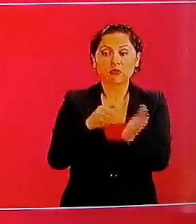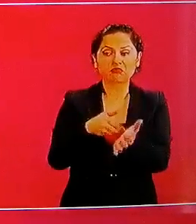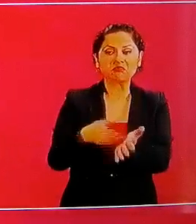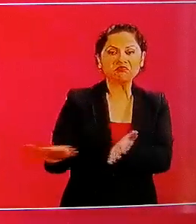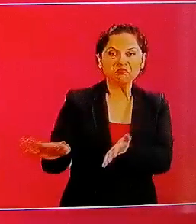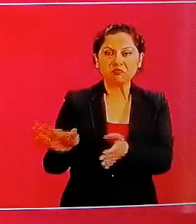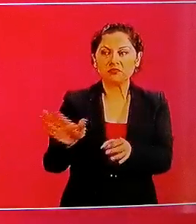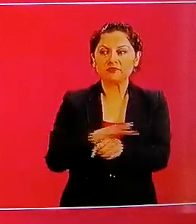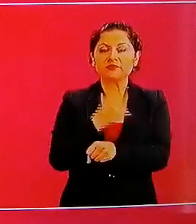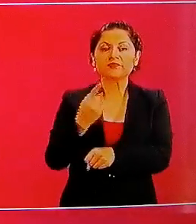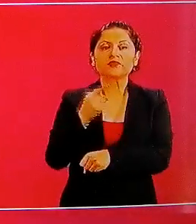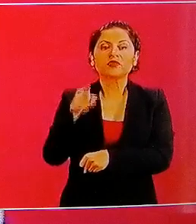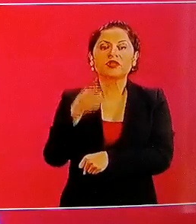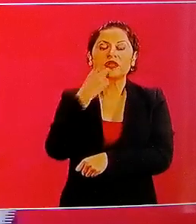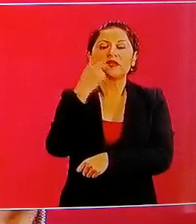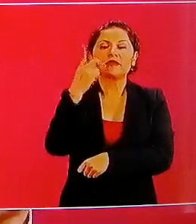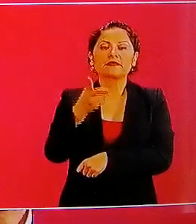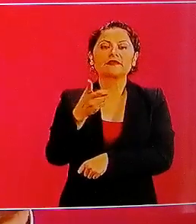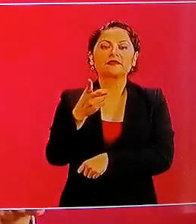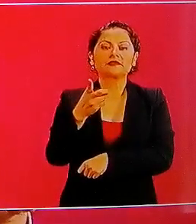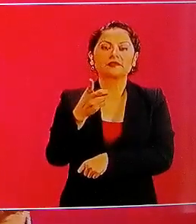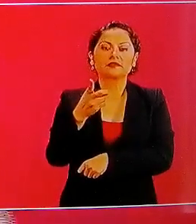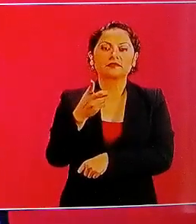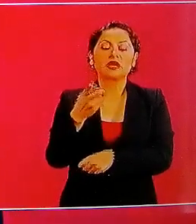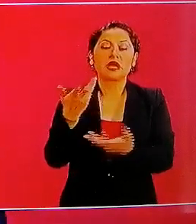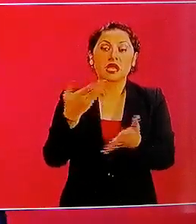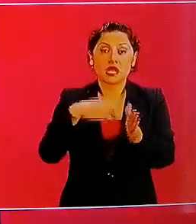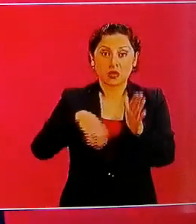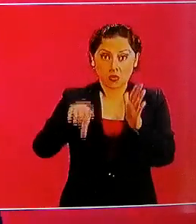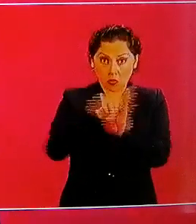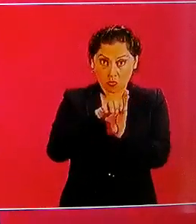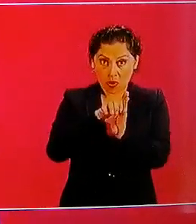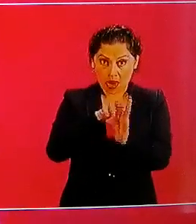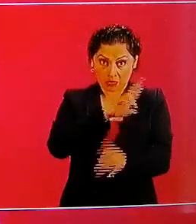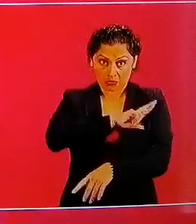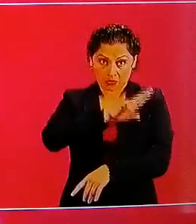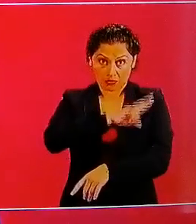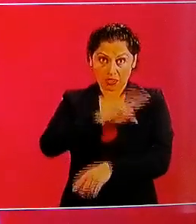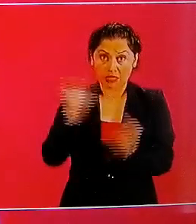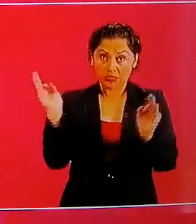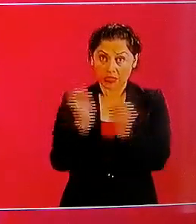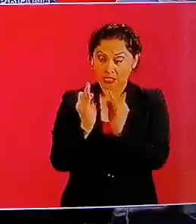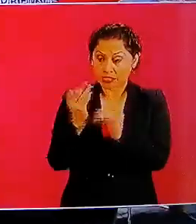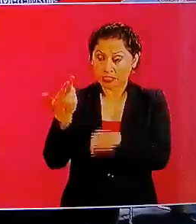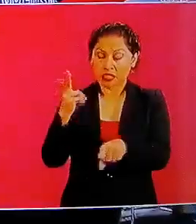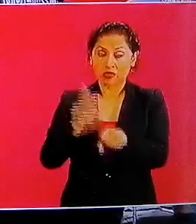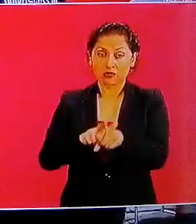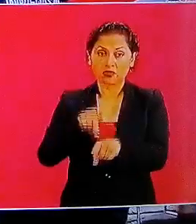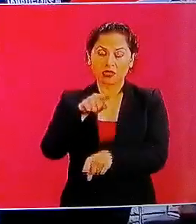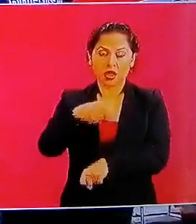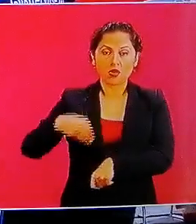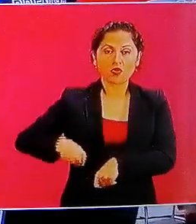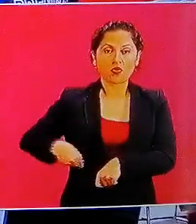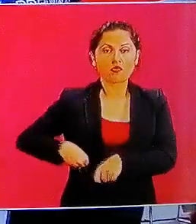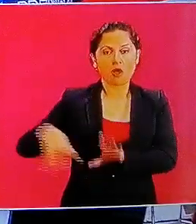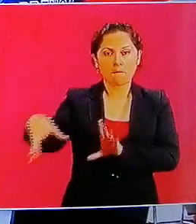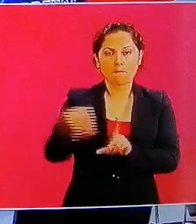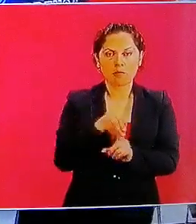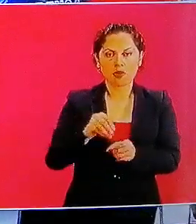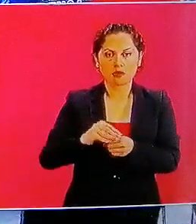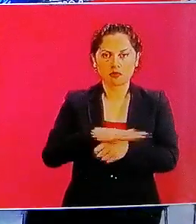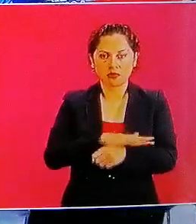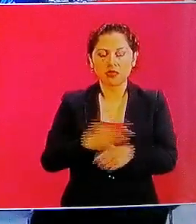argumentando justamente que pues, el cuarto que rentaba cerca del hospital pues, lo iba a contagiar de COVID. No hay